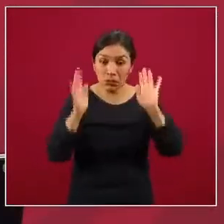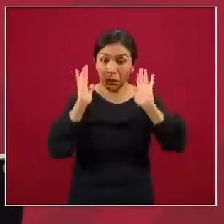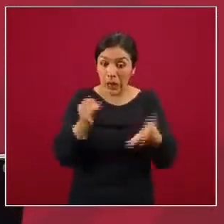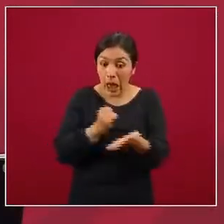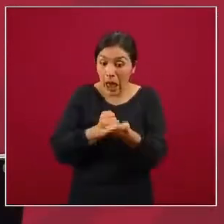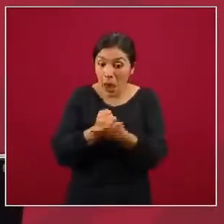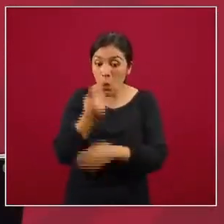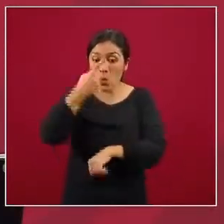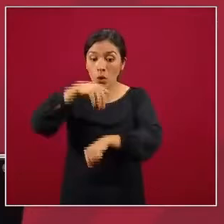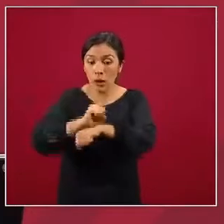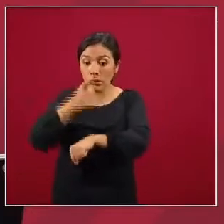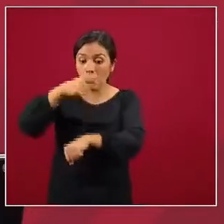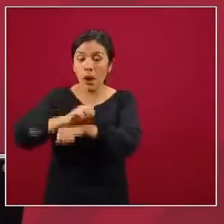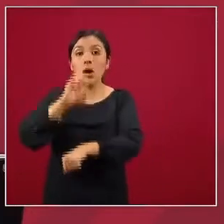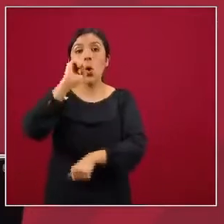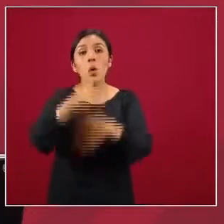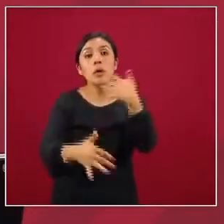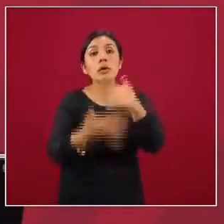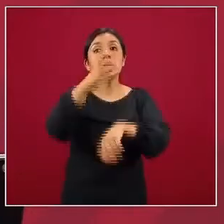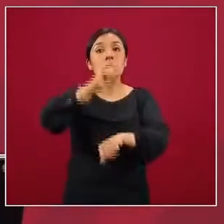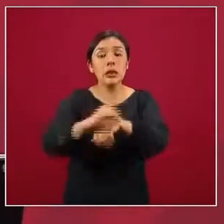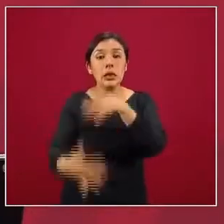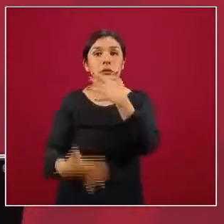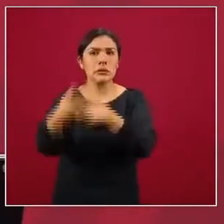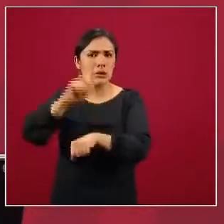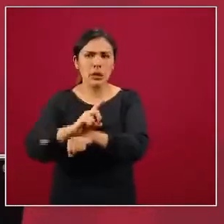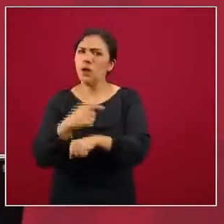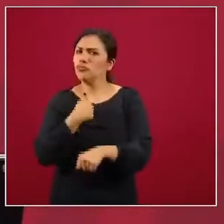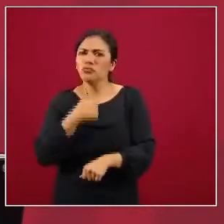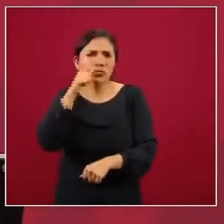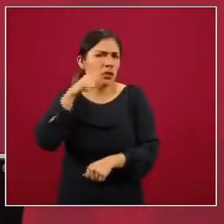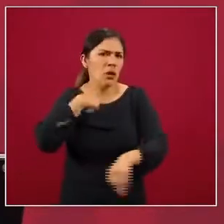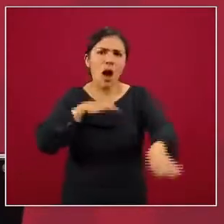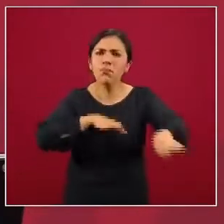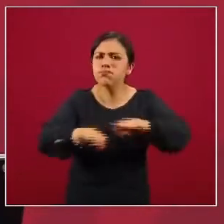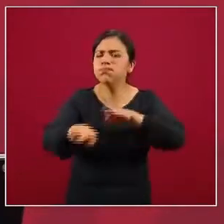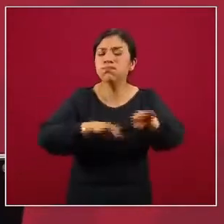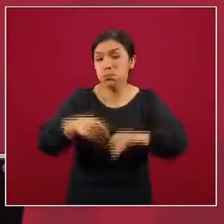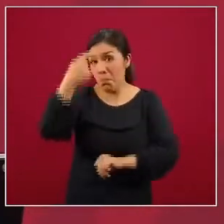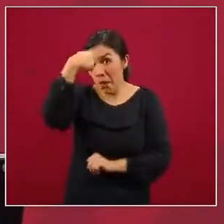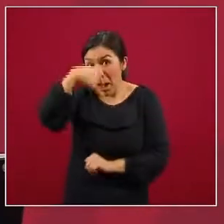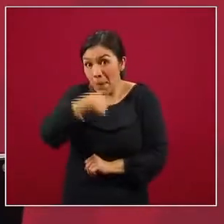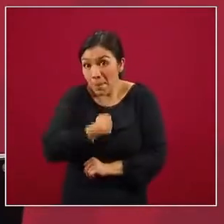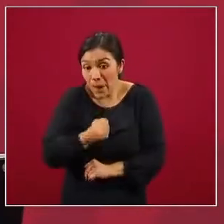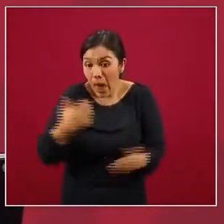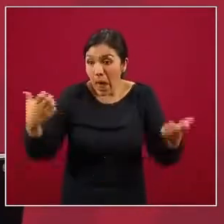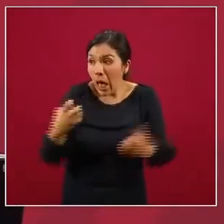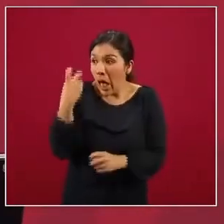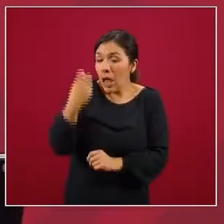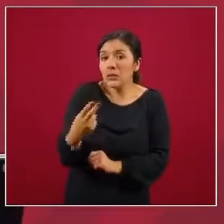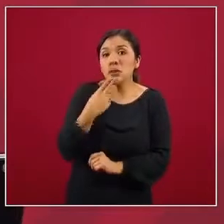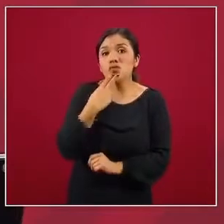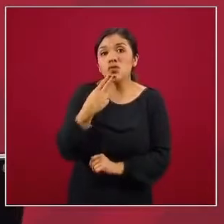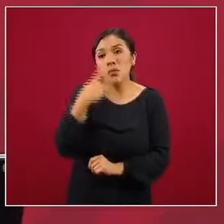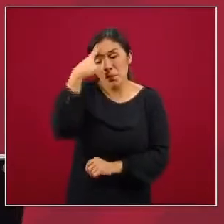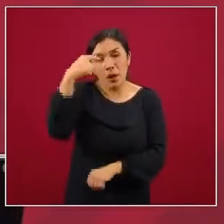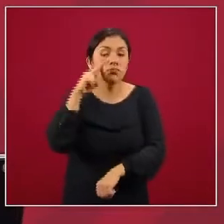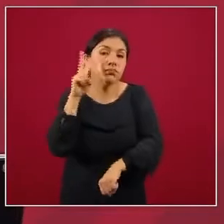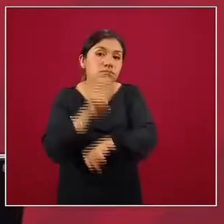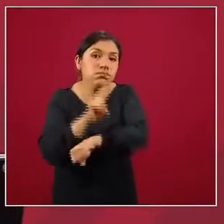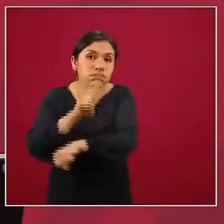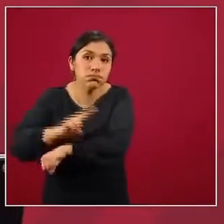o quincenalmente, como lo acabo de comentar, nosotros lo producimos todas las semanas, porque es para nosotros mismos un instrumento de